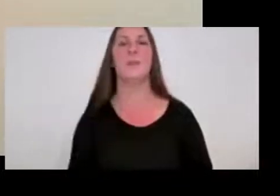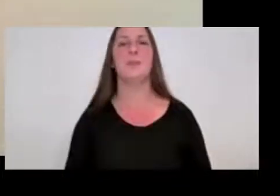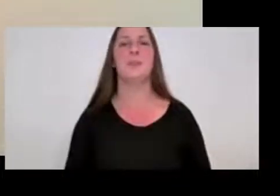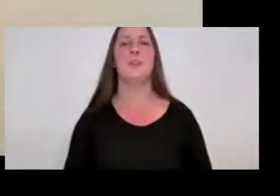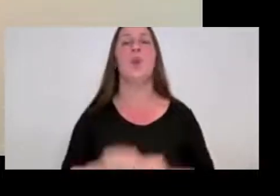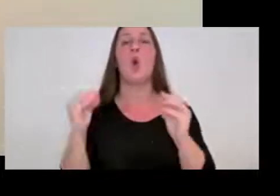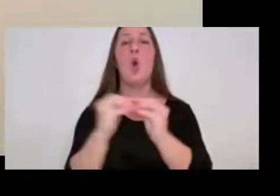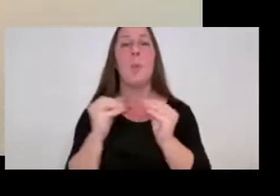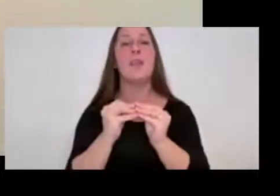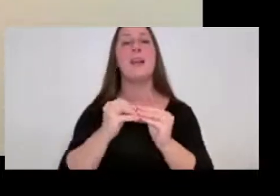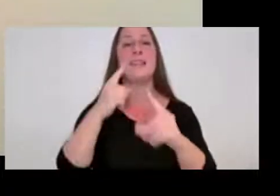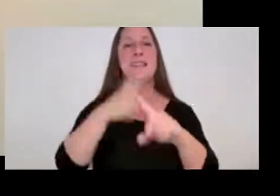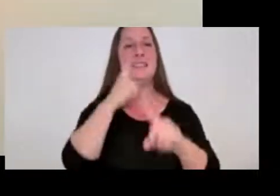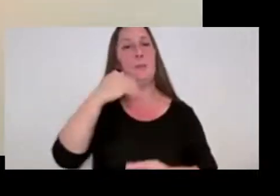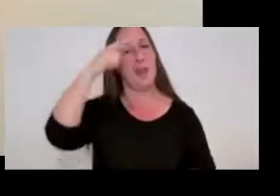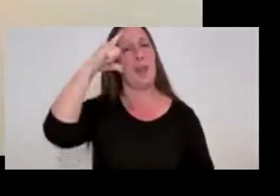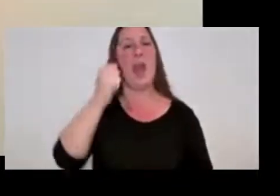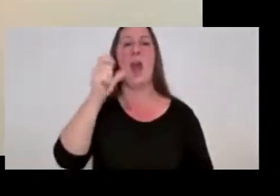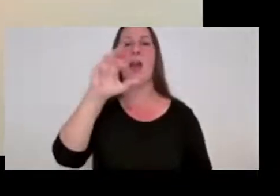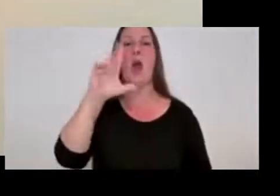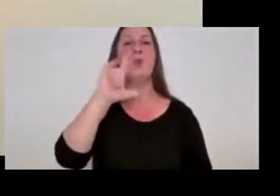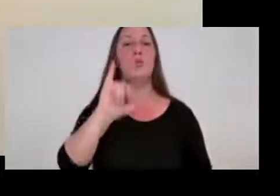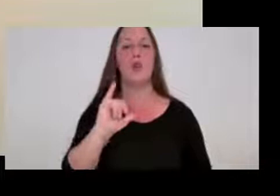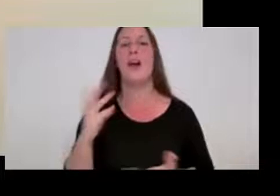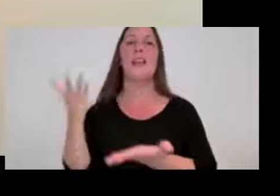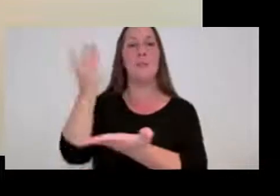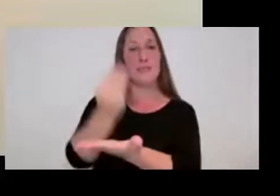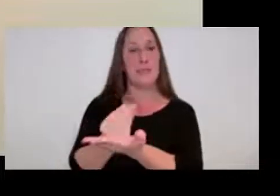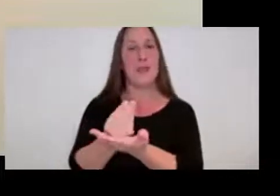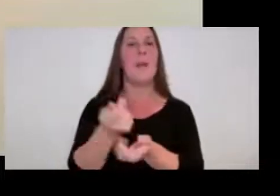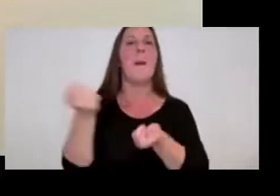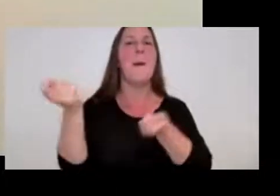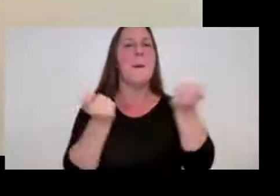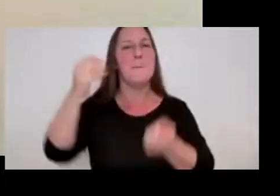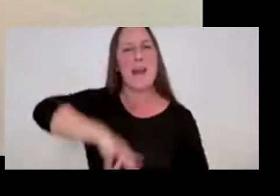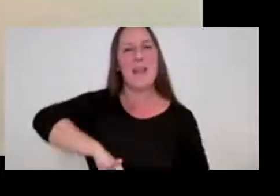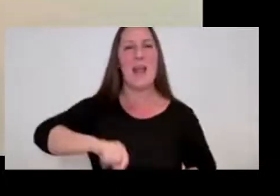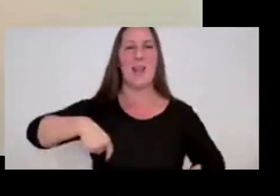compañera Jimena Caruso, que es la representante de la paritaria social de AEFIP.